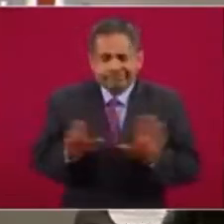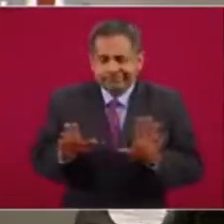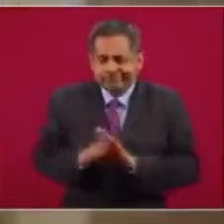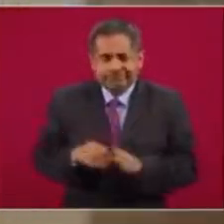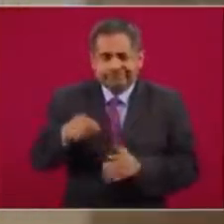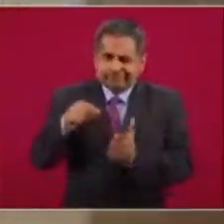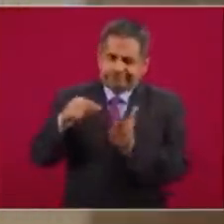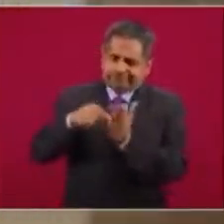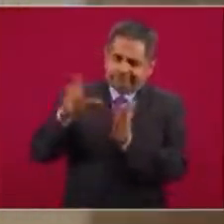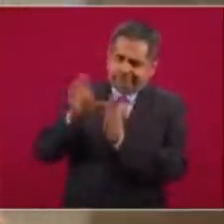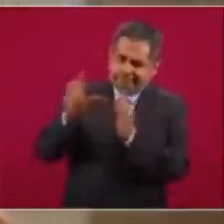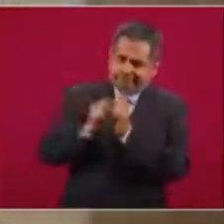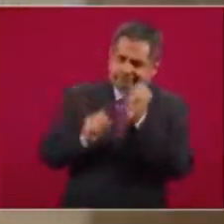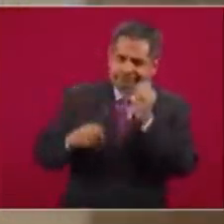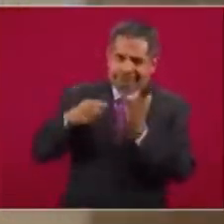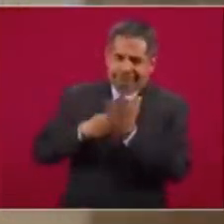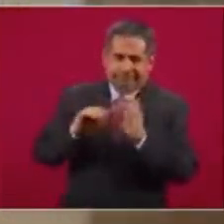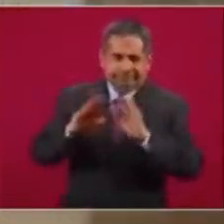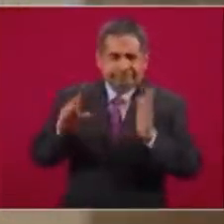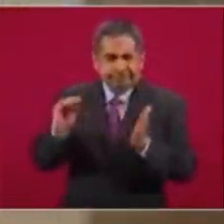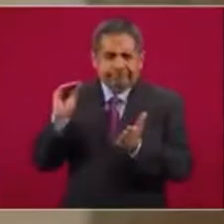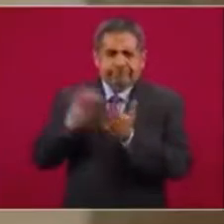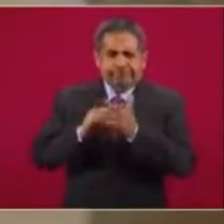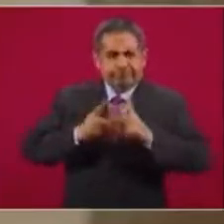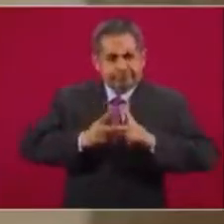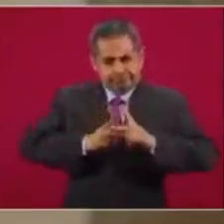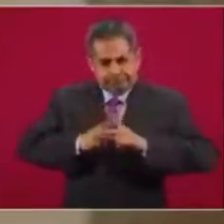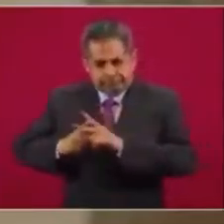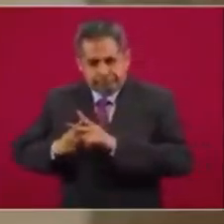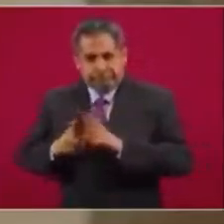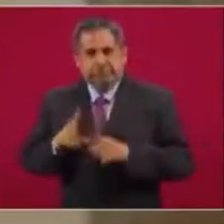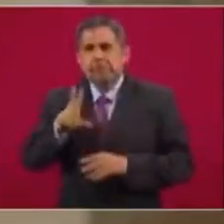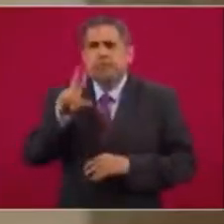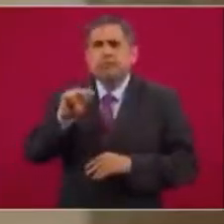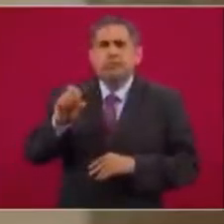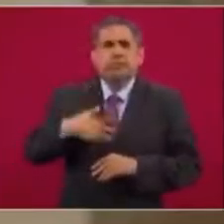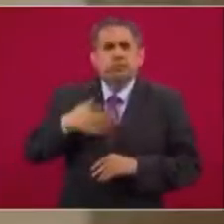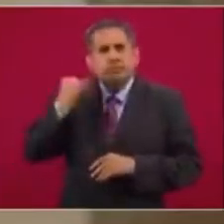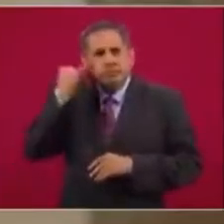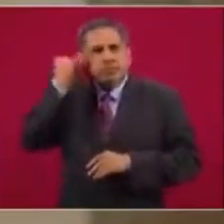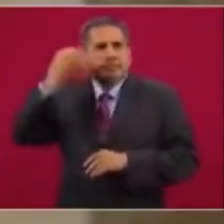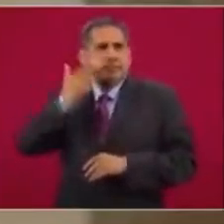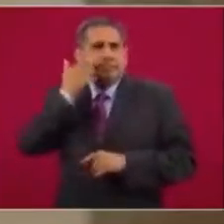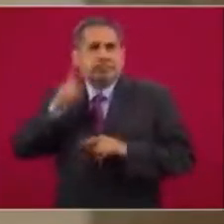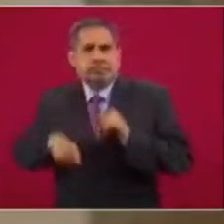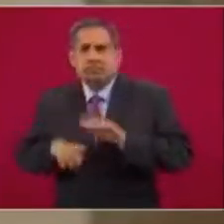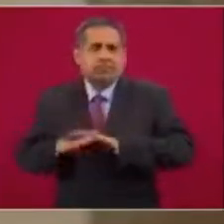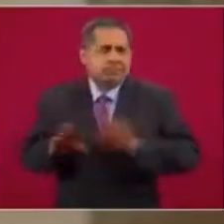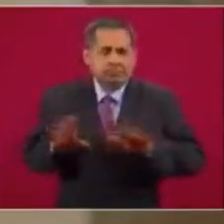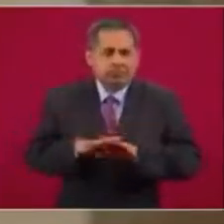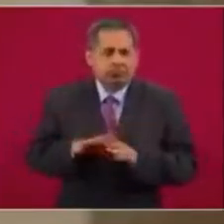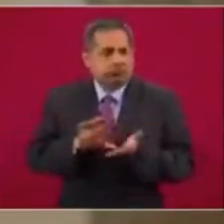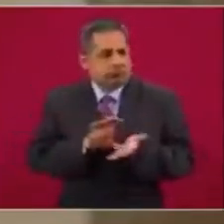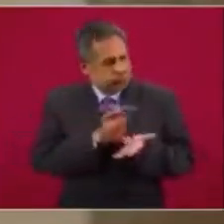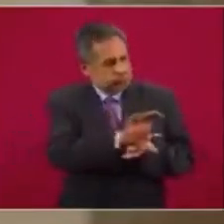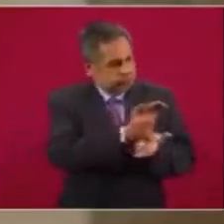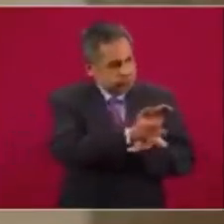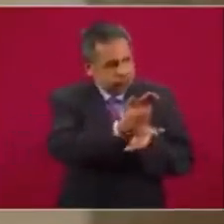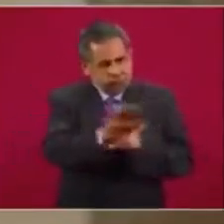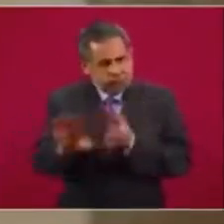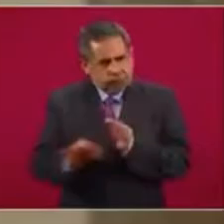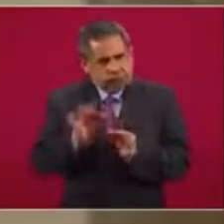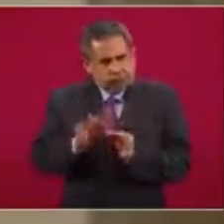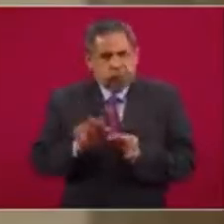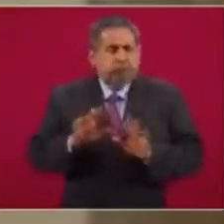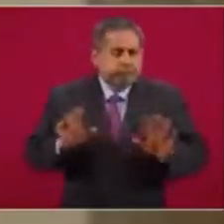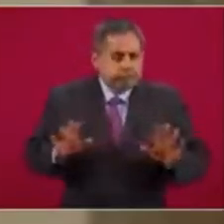la Constitución puesto en una fórmula y no se reparte o se distribuye por capricho, y que en todo